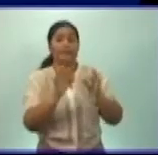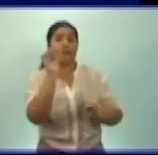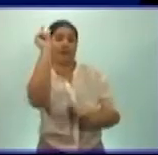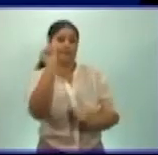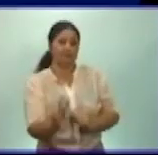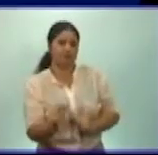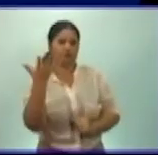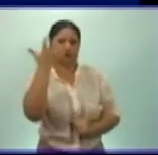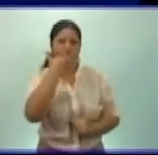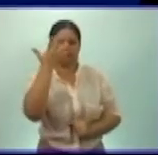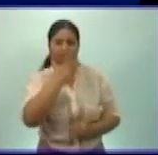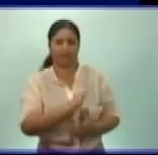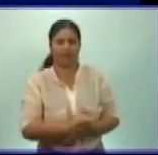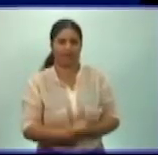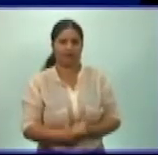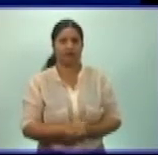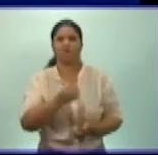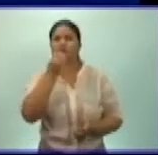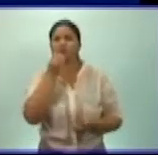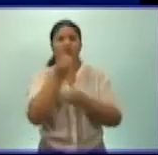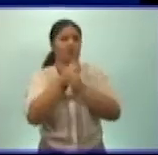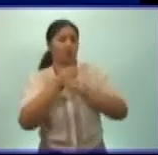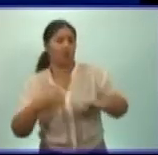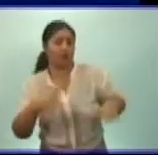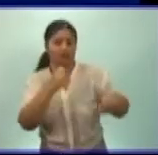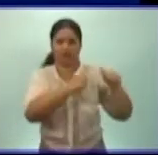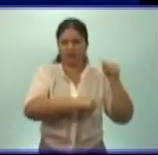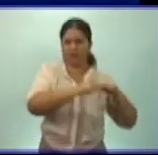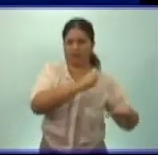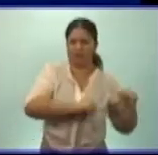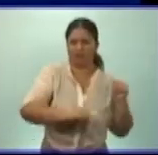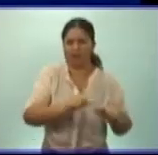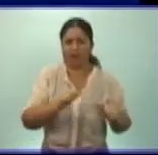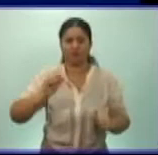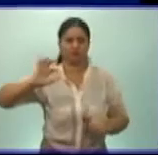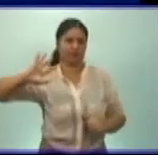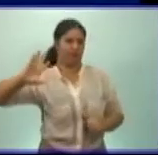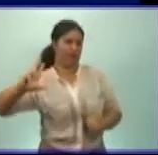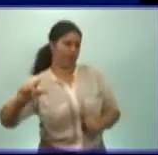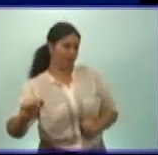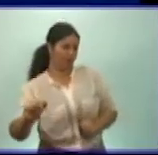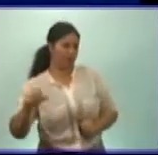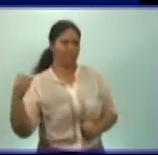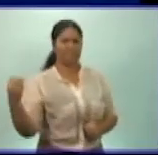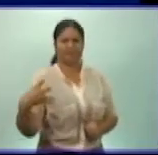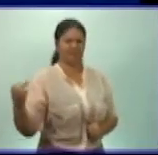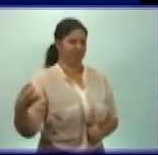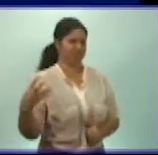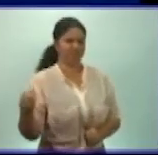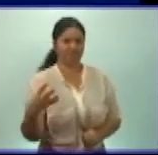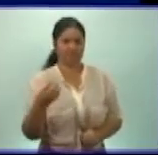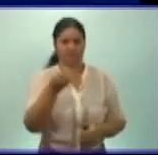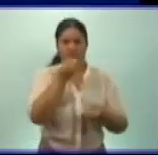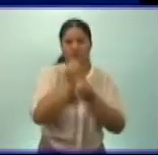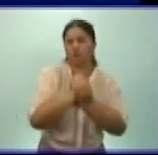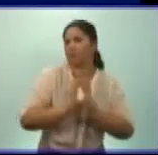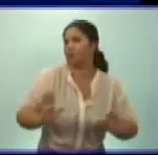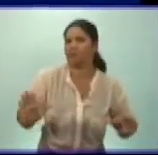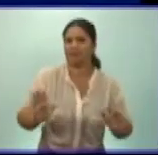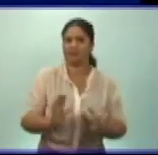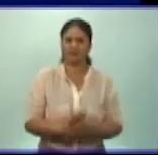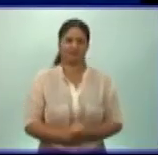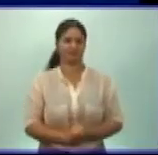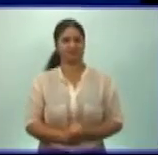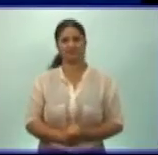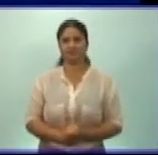titulada Tartufo, es también un arquetipo de estas características, de estos adjetivos que se le atribuyen